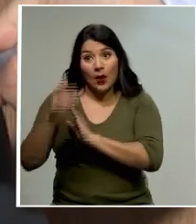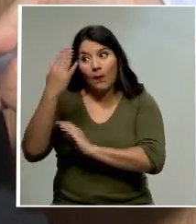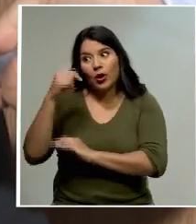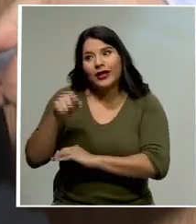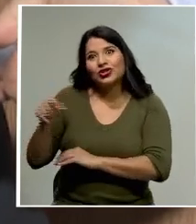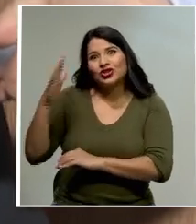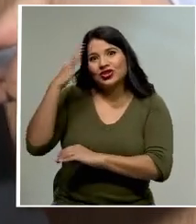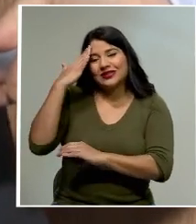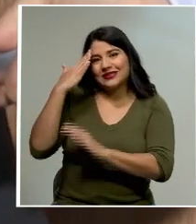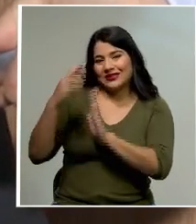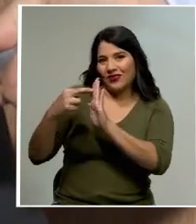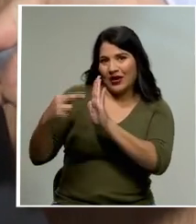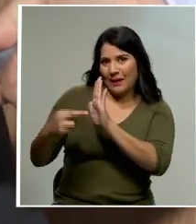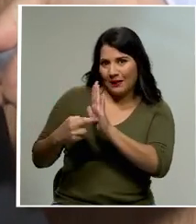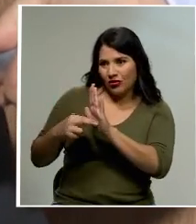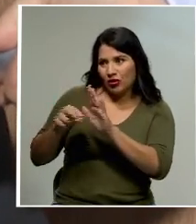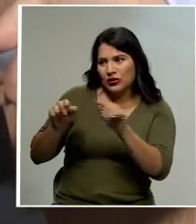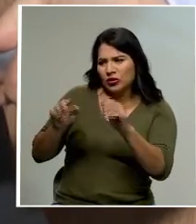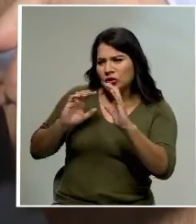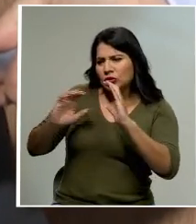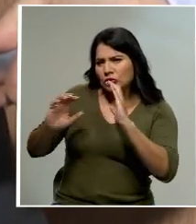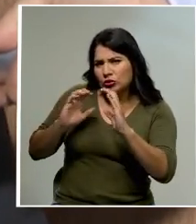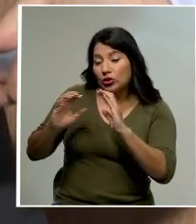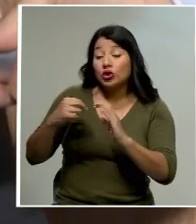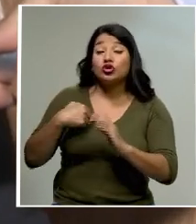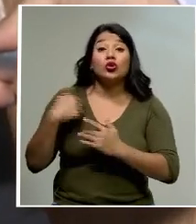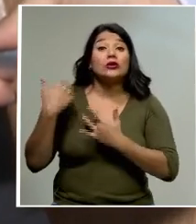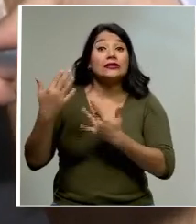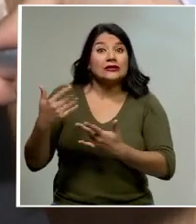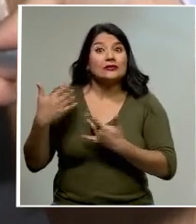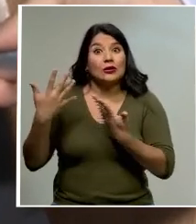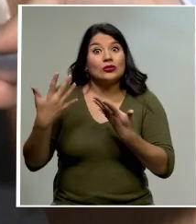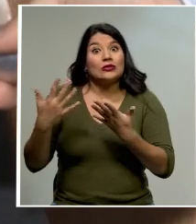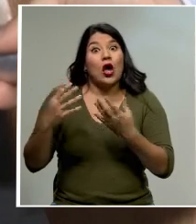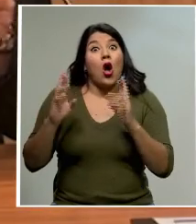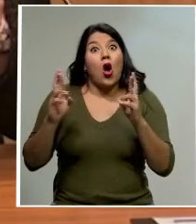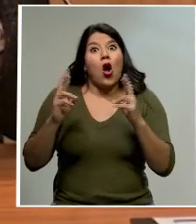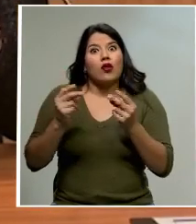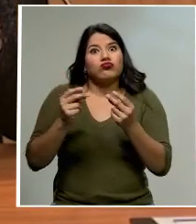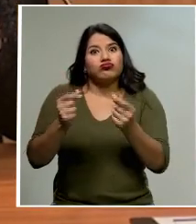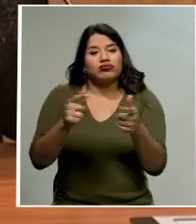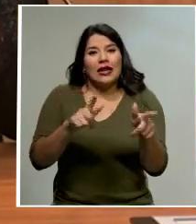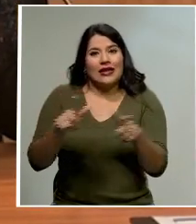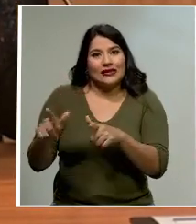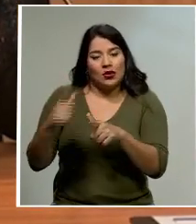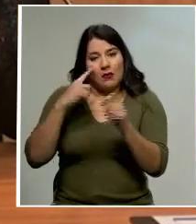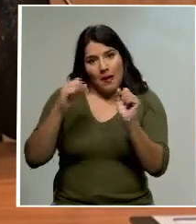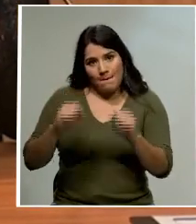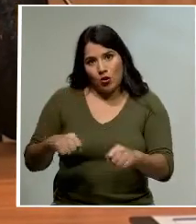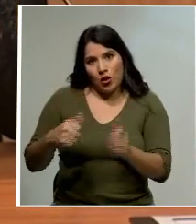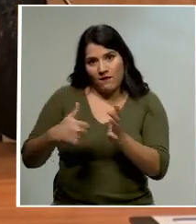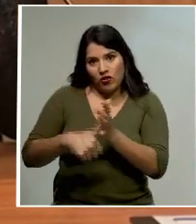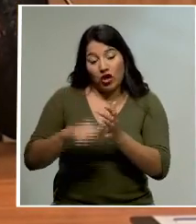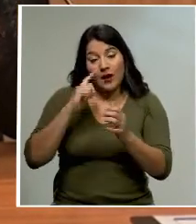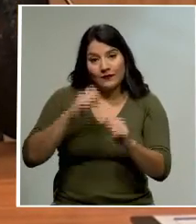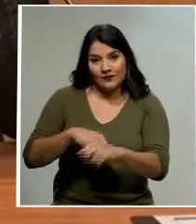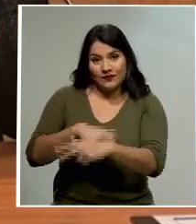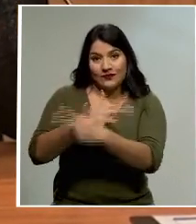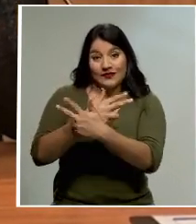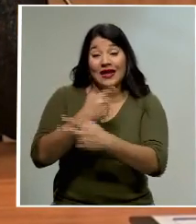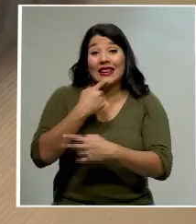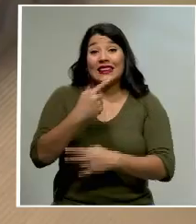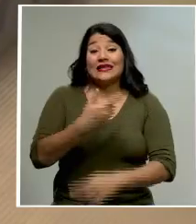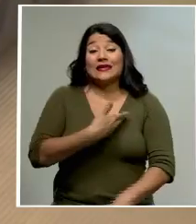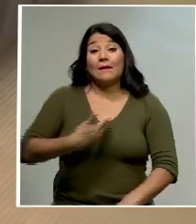legislativa. Pero bueno, en eso estamos. Yo esperaría que muy pronto ya estemos listos para arrancar. La presidenta del Congreso es clara en